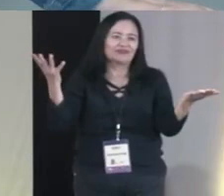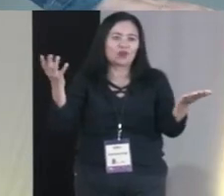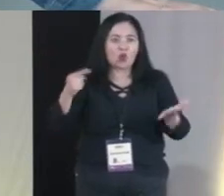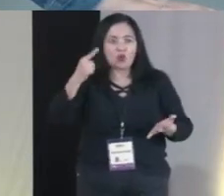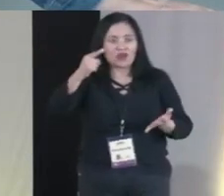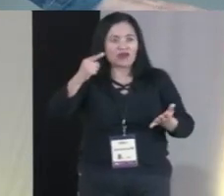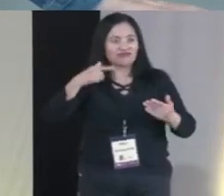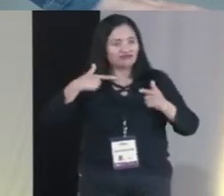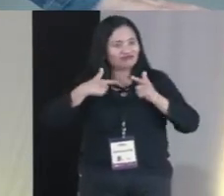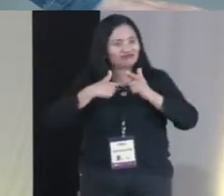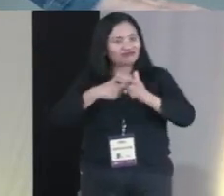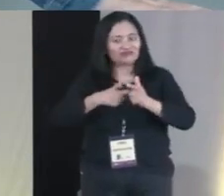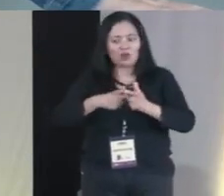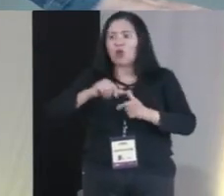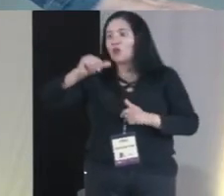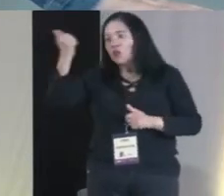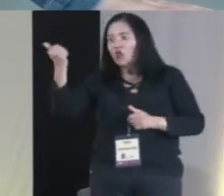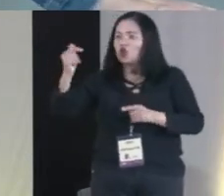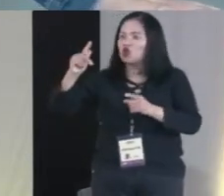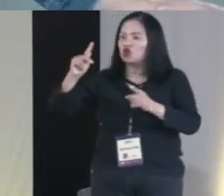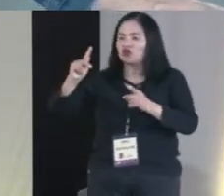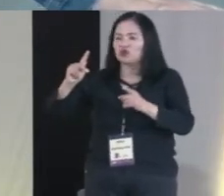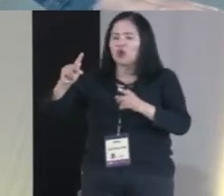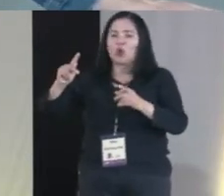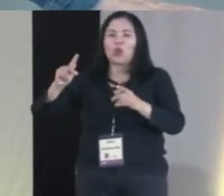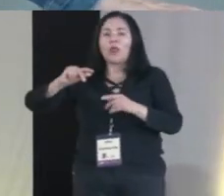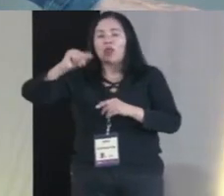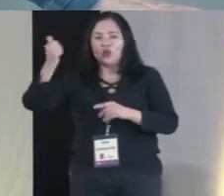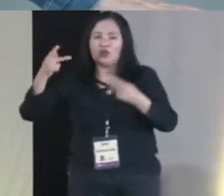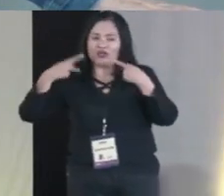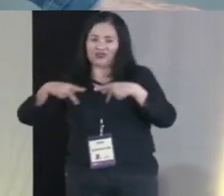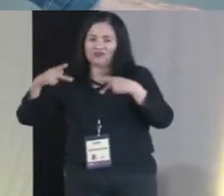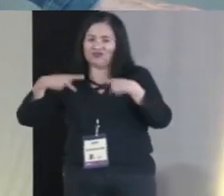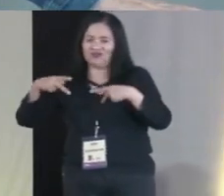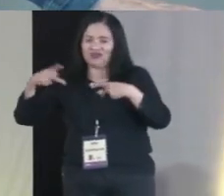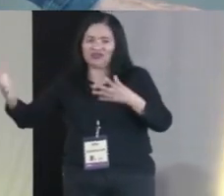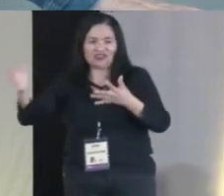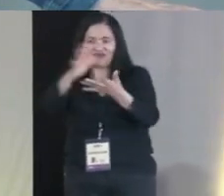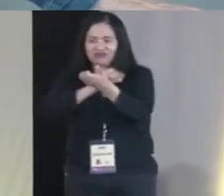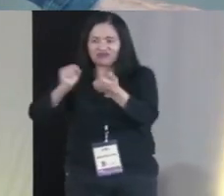los otomanos que tomaron Bizancio y no demolieron Santa Sofía,